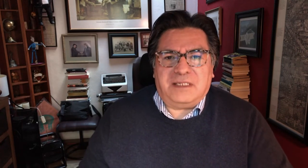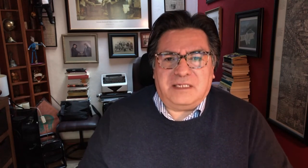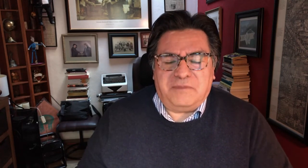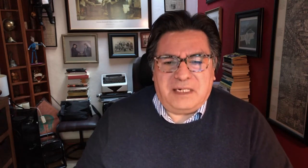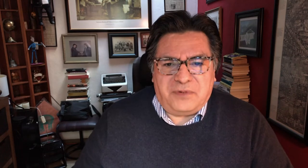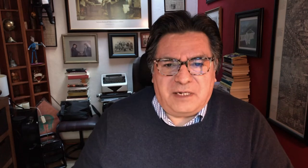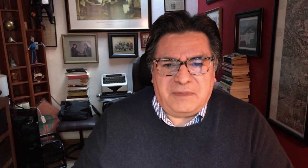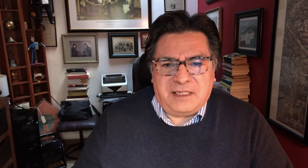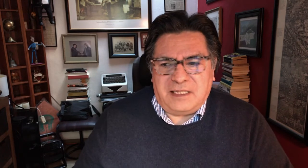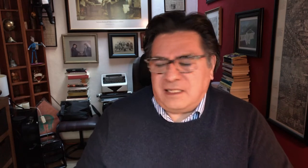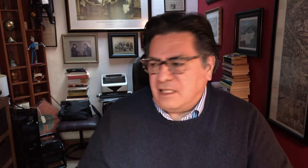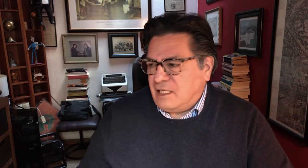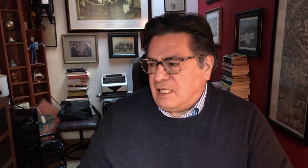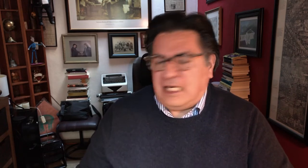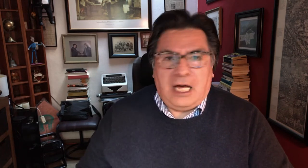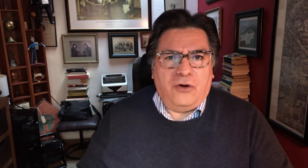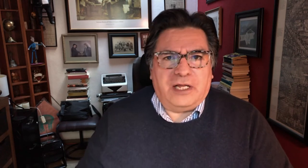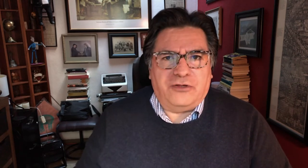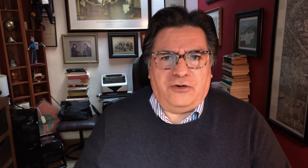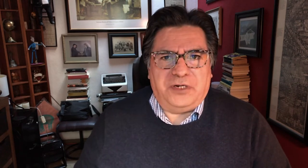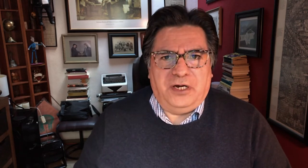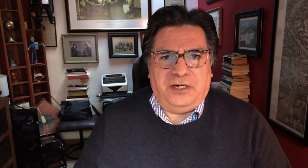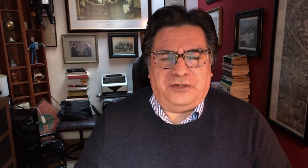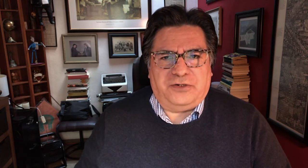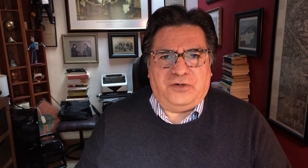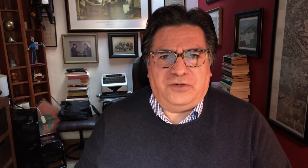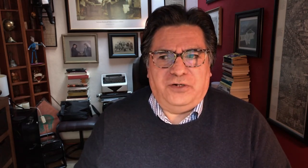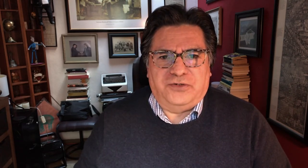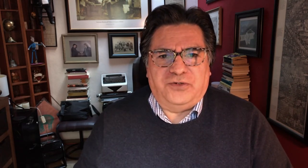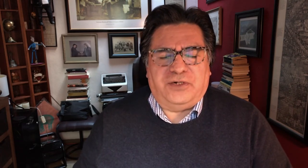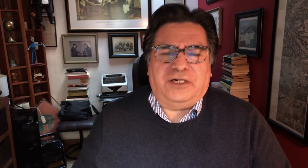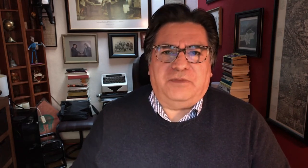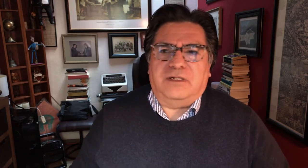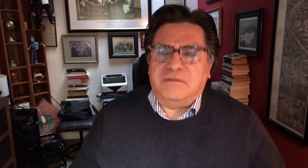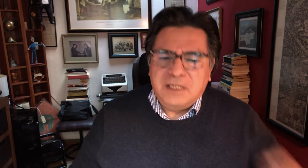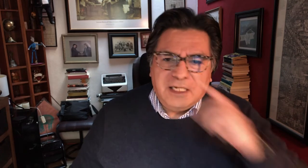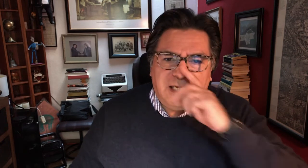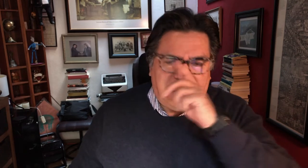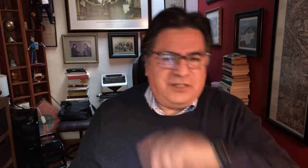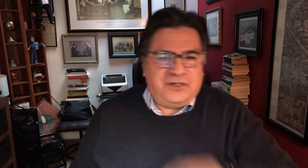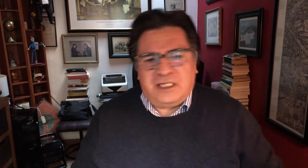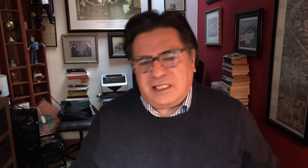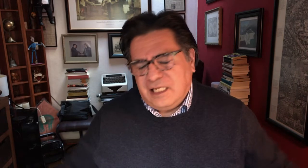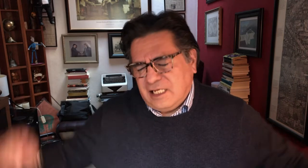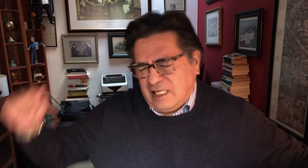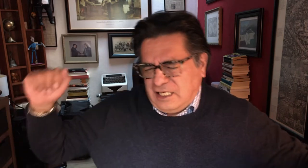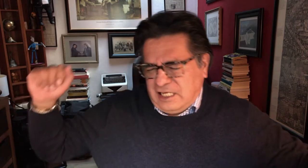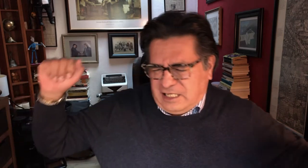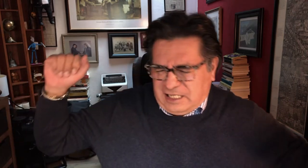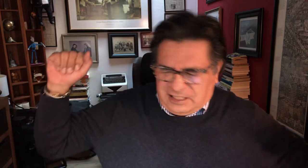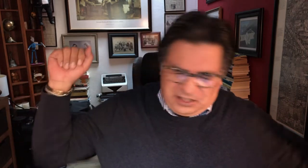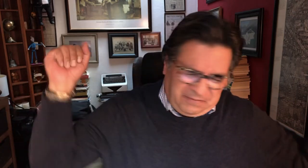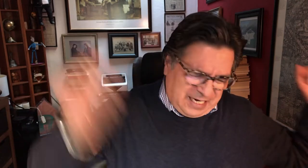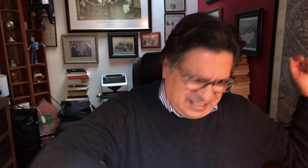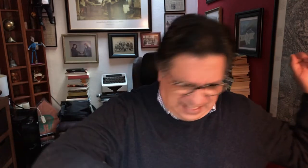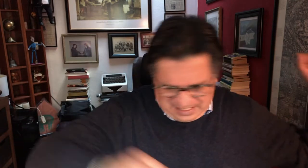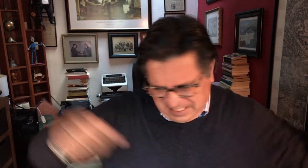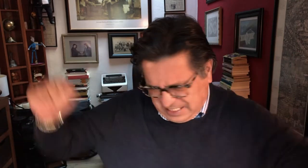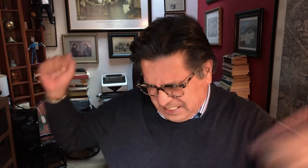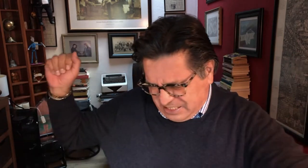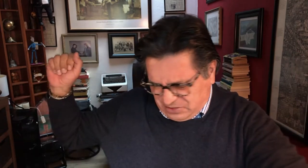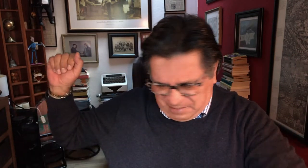porque participa en el programa de La Hora de Opinar con Leo Zuckerman. Y entonces el Gibran